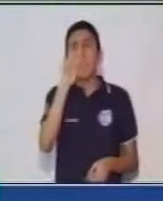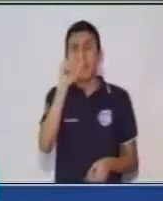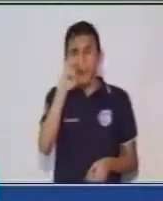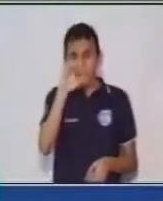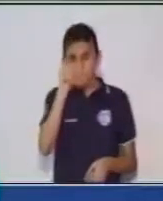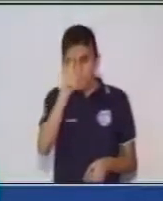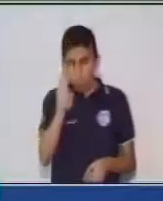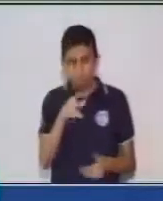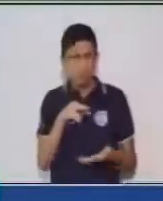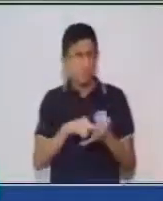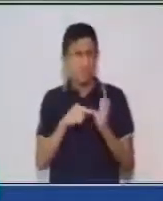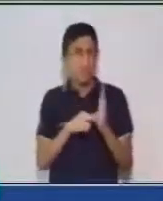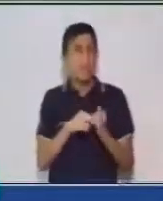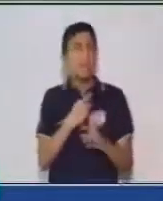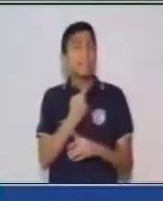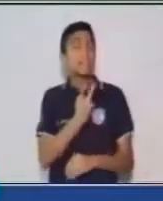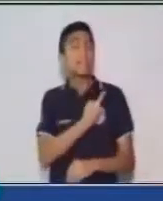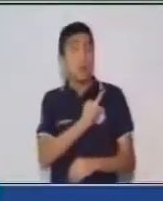Singular.